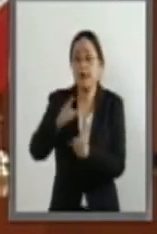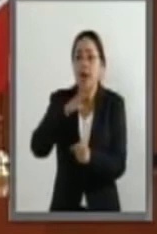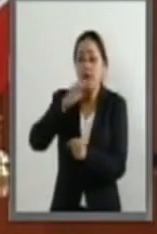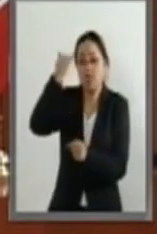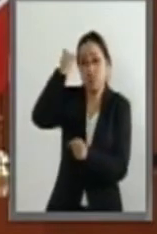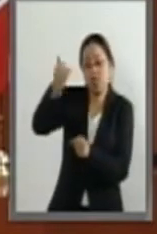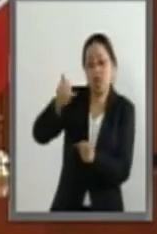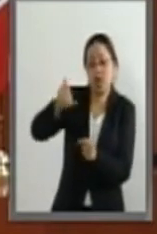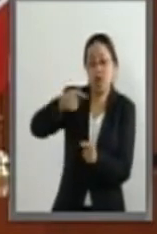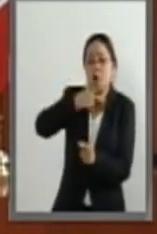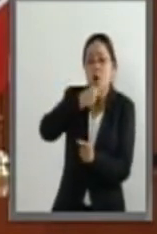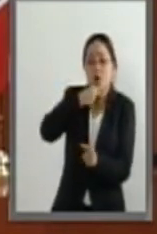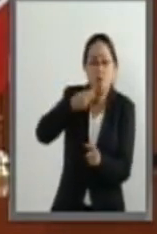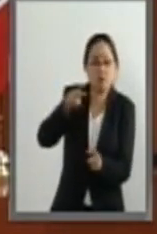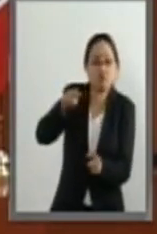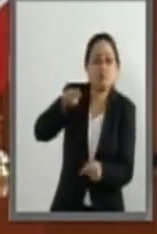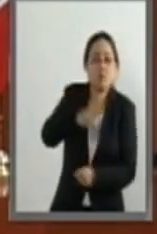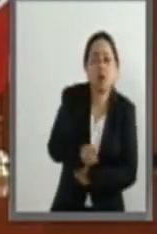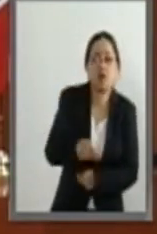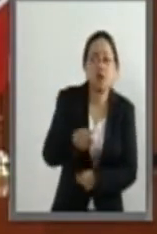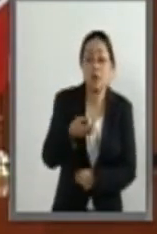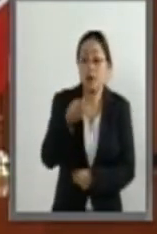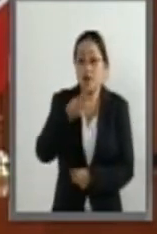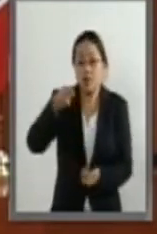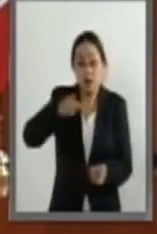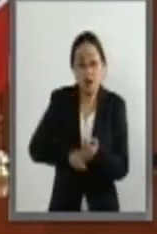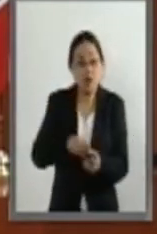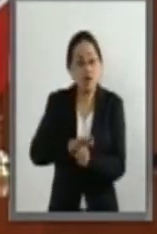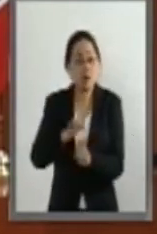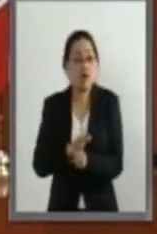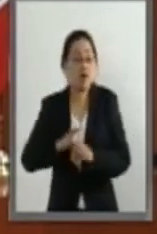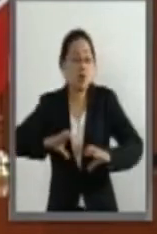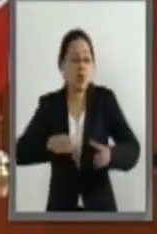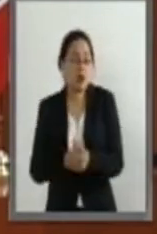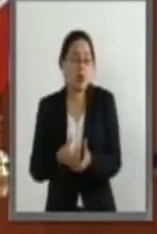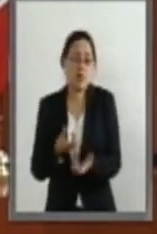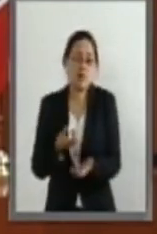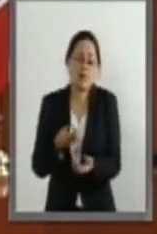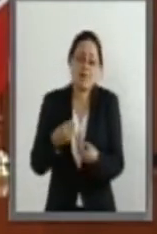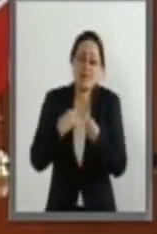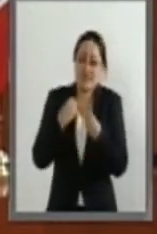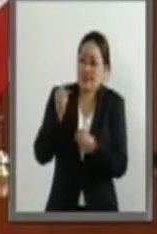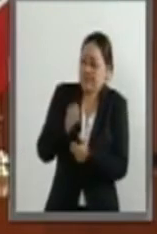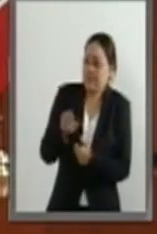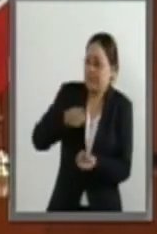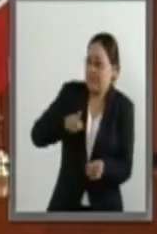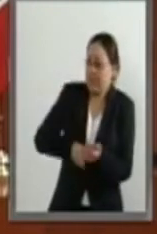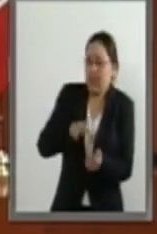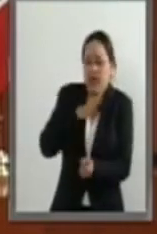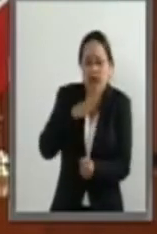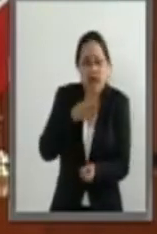patriarcal inserta hasta en los mínimos detalles de nuestra vida civilizada.